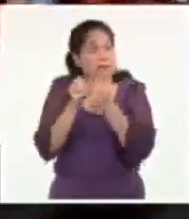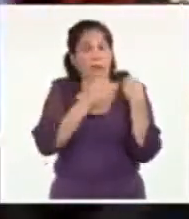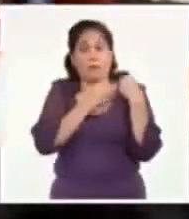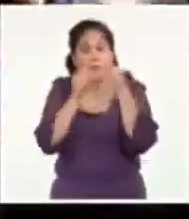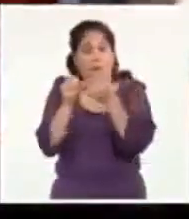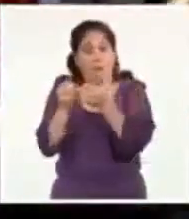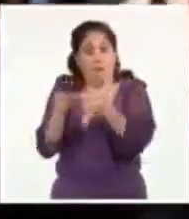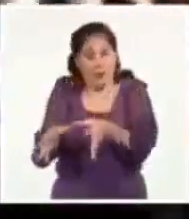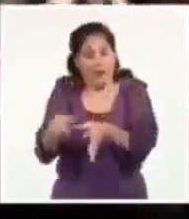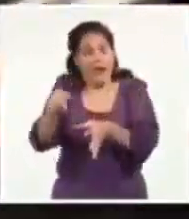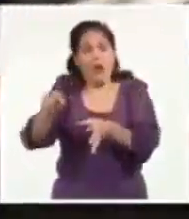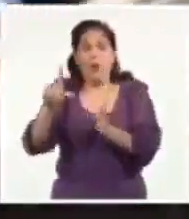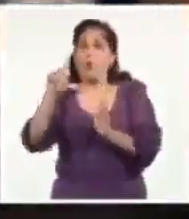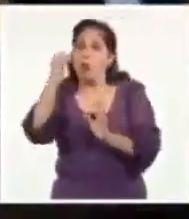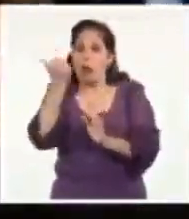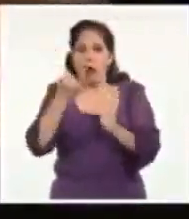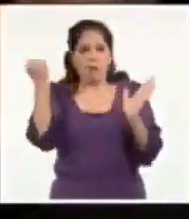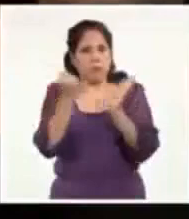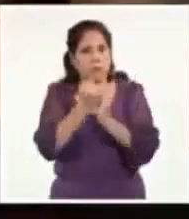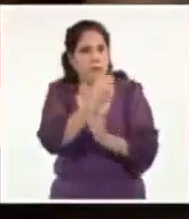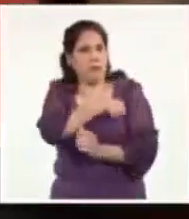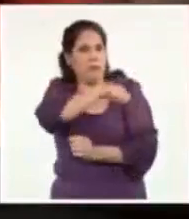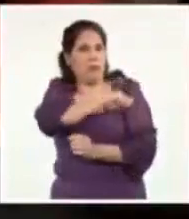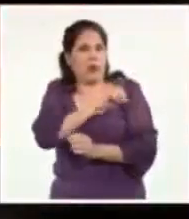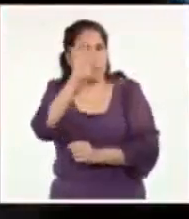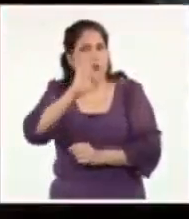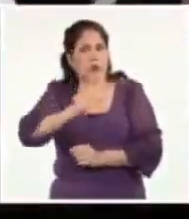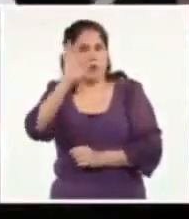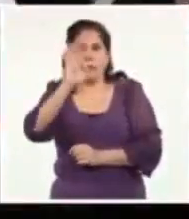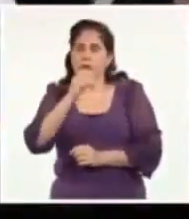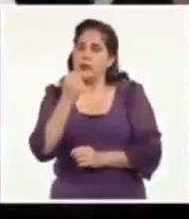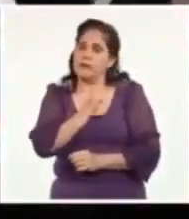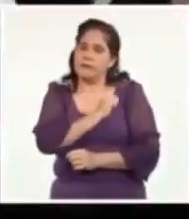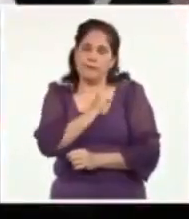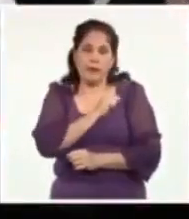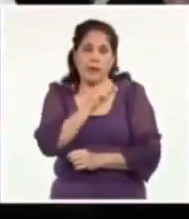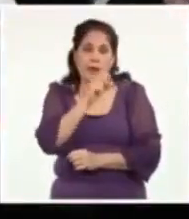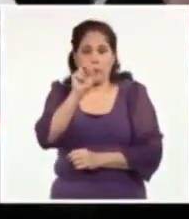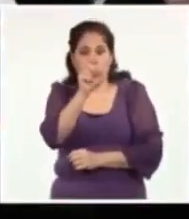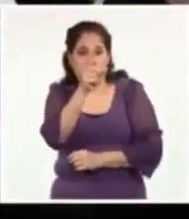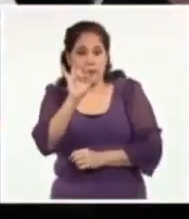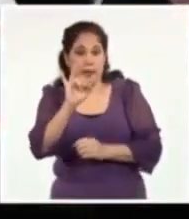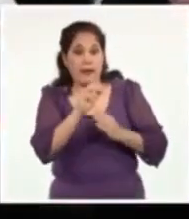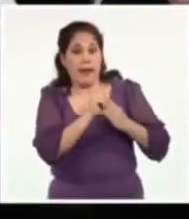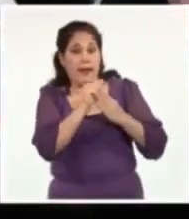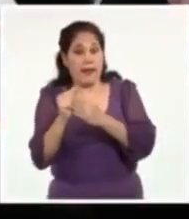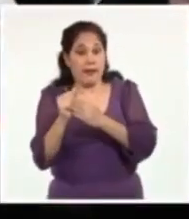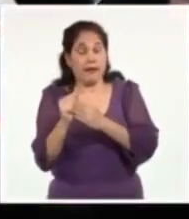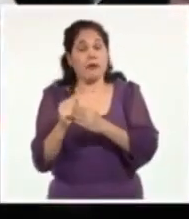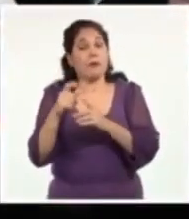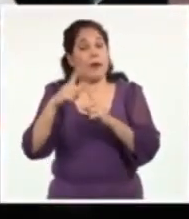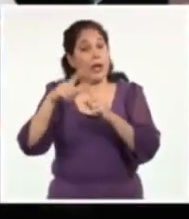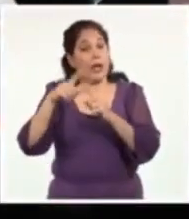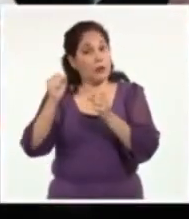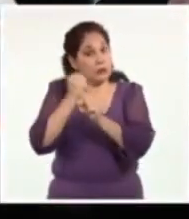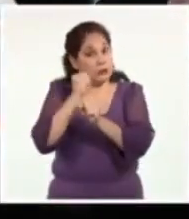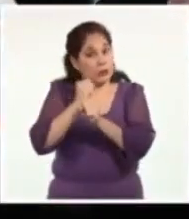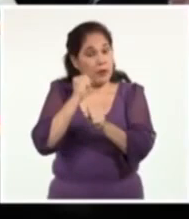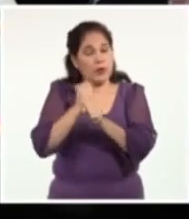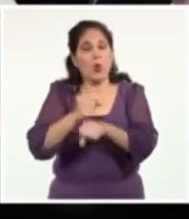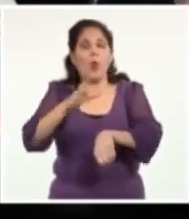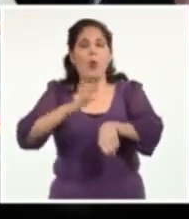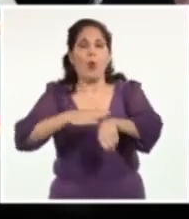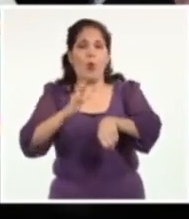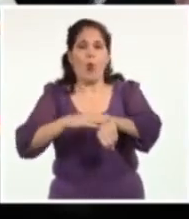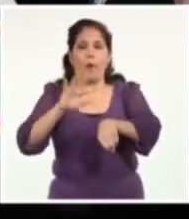Lula tenía un nivel de aprobación de más del 80%. En el 2017, el líder del Partido de los Trabajadores fue declarado culpable